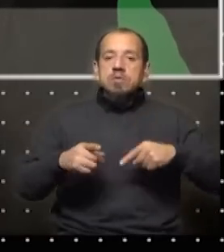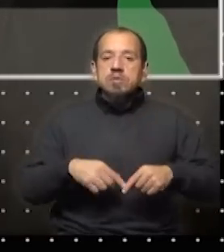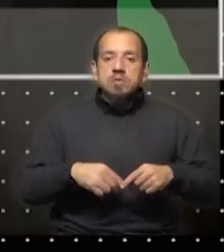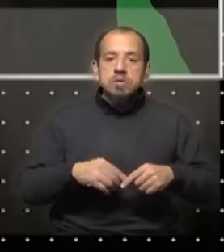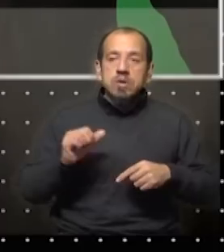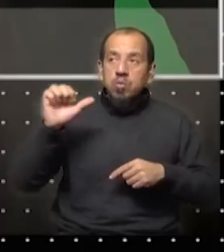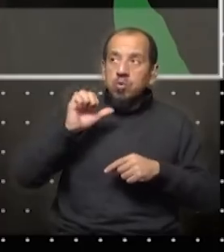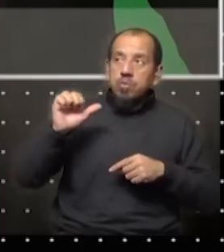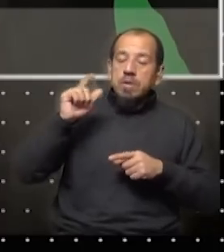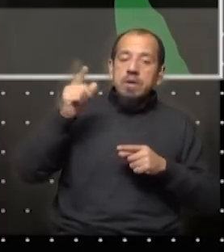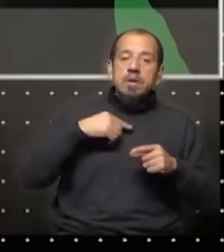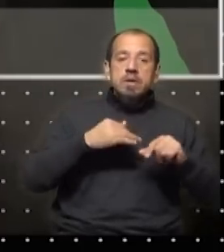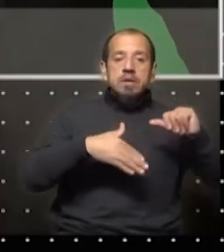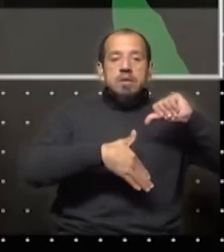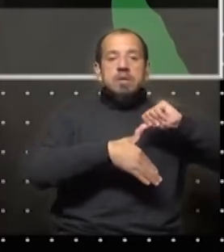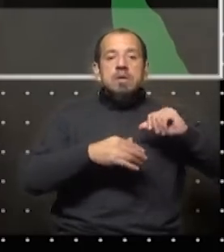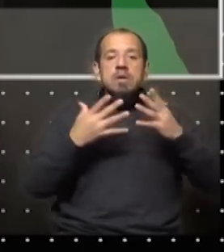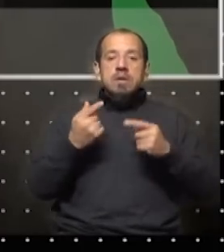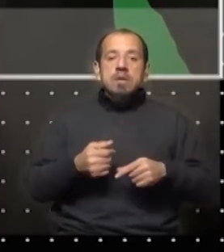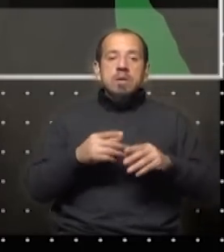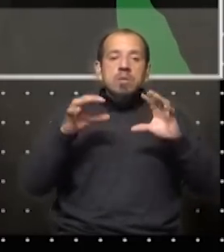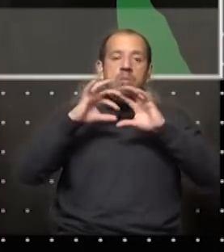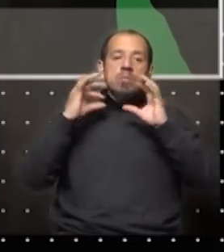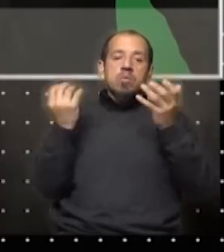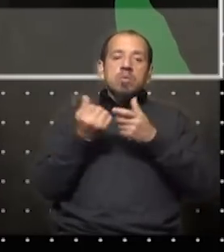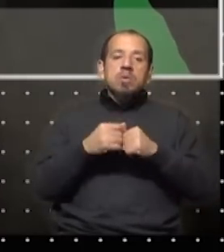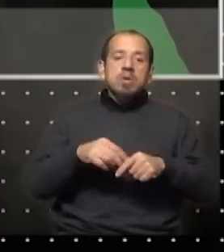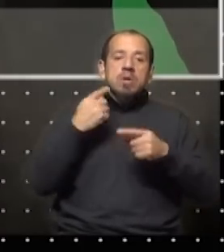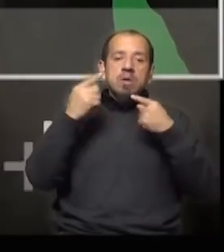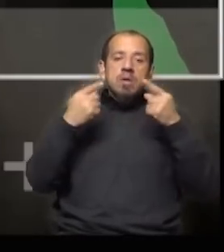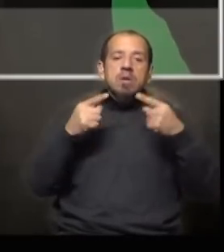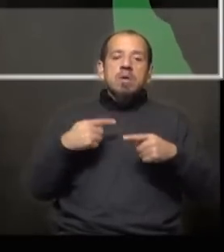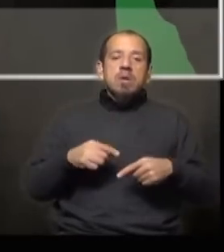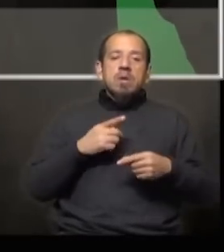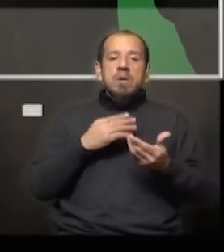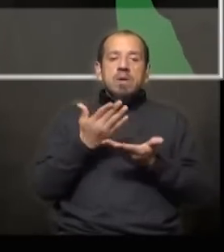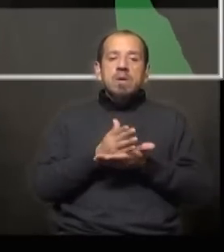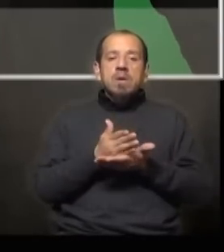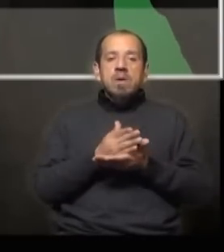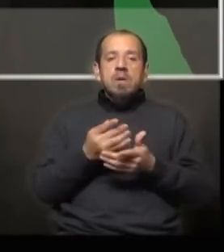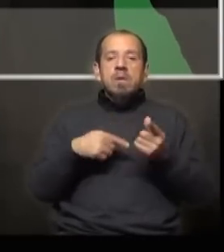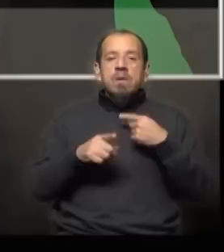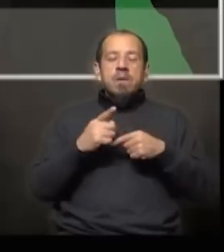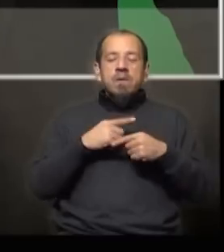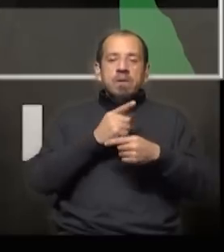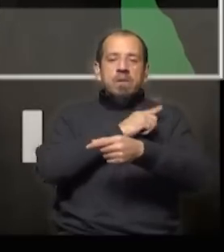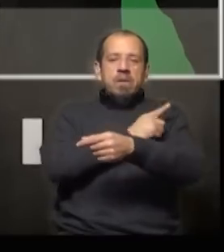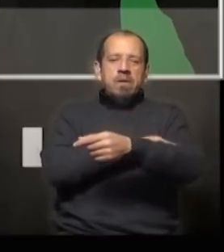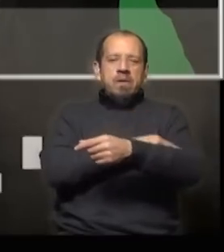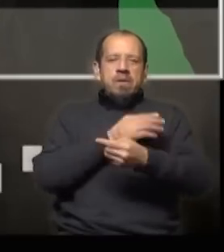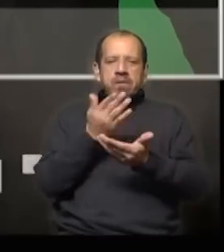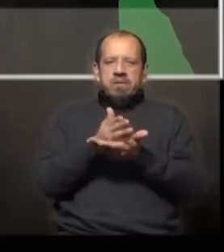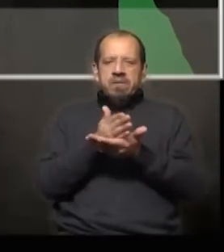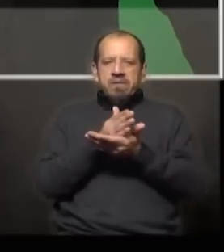América Latina quieren un mundo multipolar quieren crear poderes intermedios son de hecho poderes intermedio entonces